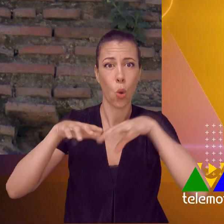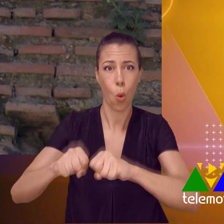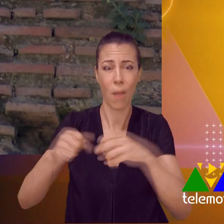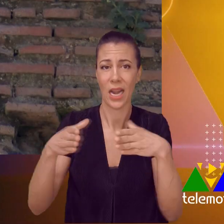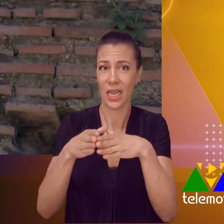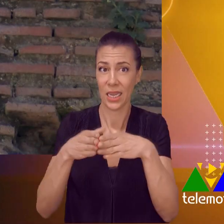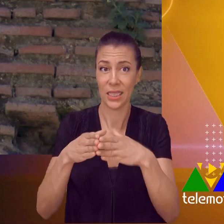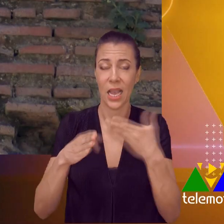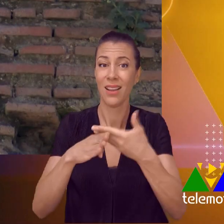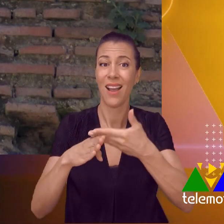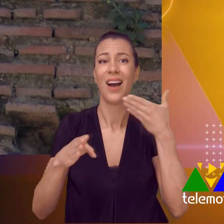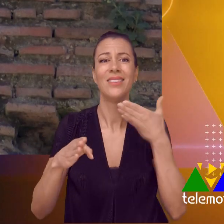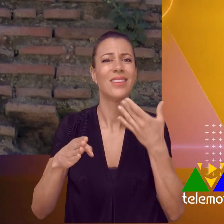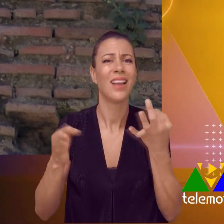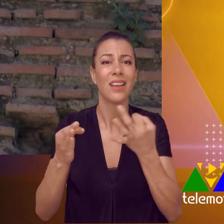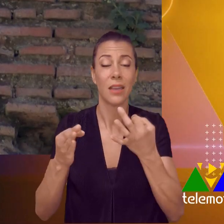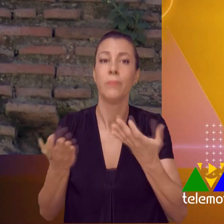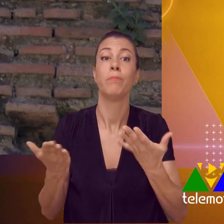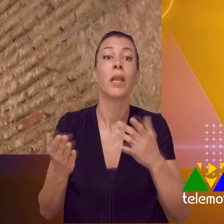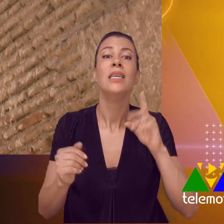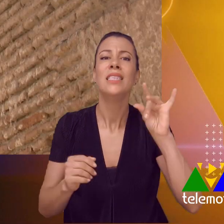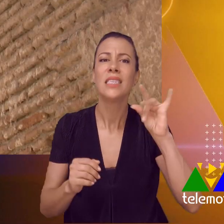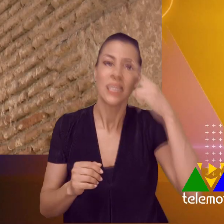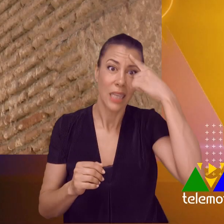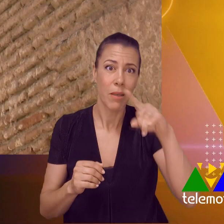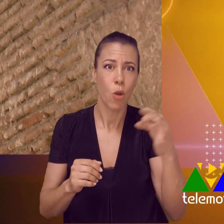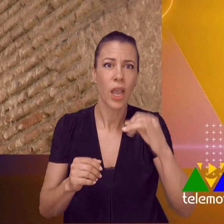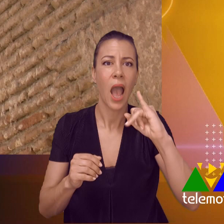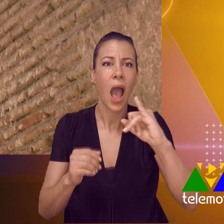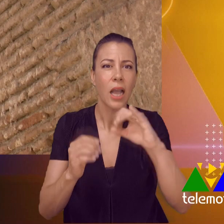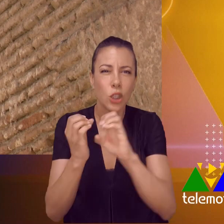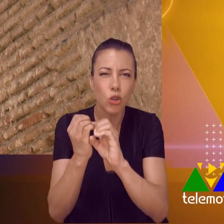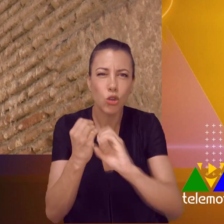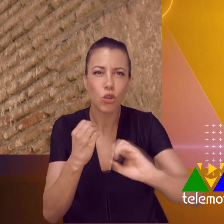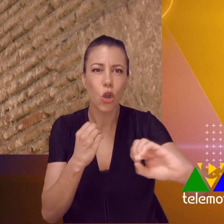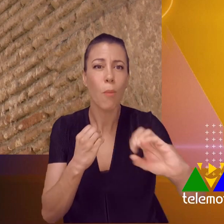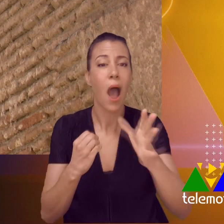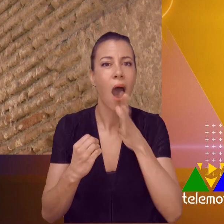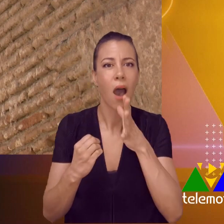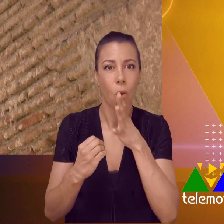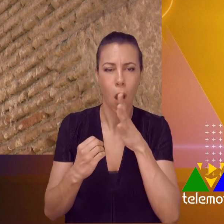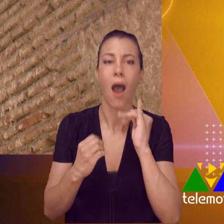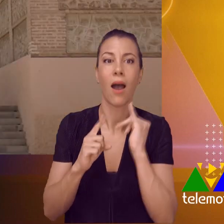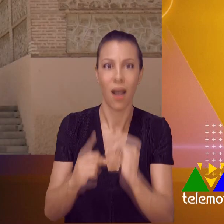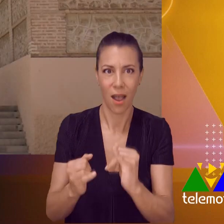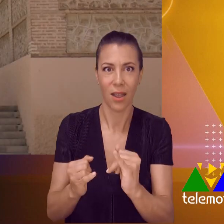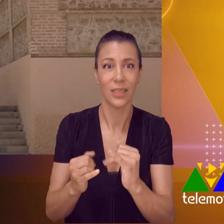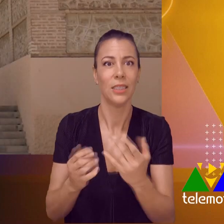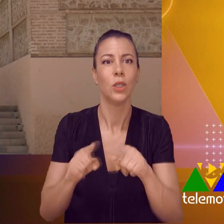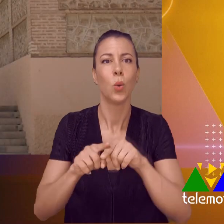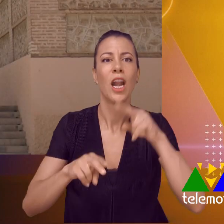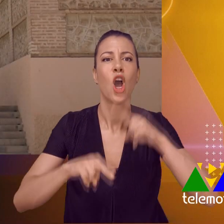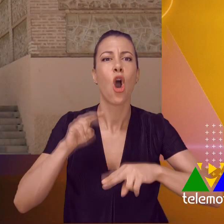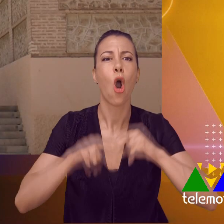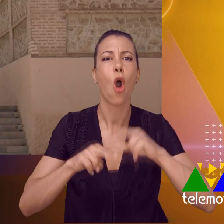lo conocemos, sí conocemos que había una toma de agua, una especie de balade que se llama Ubra